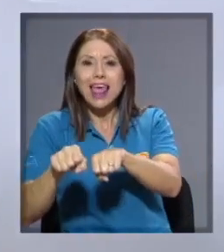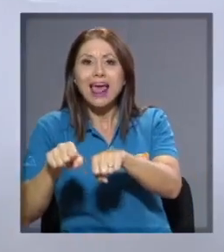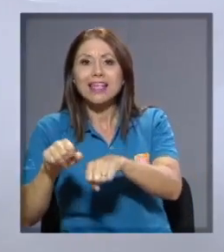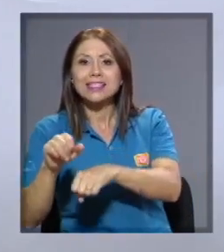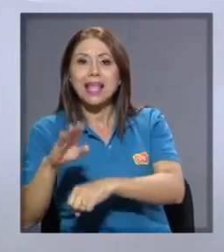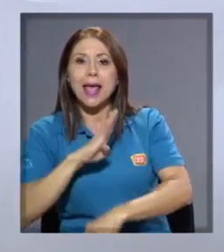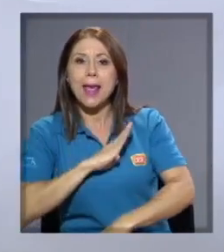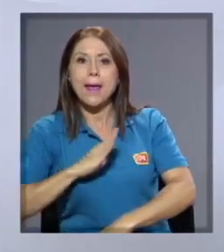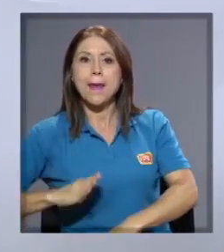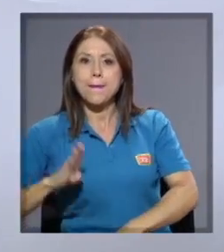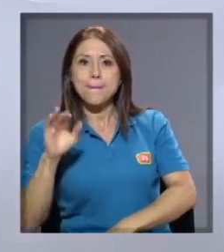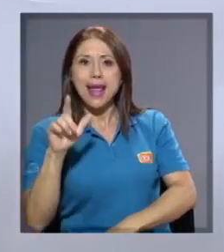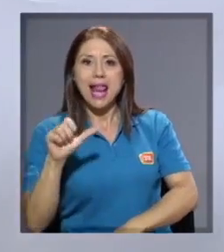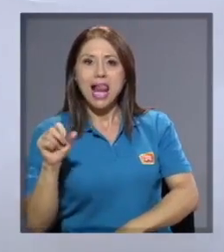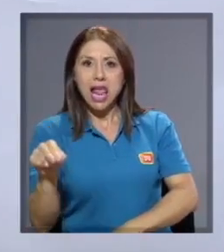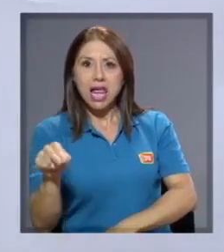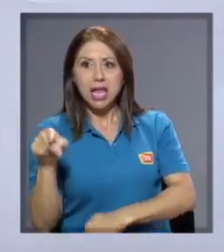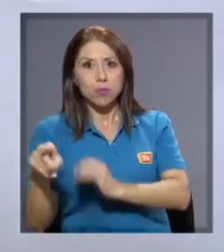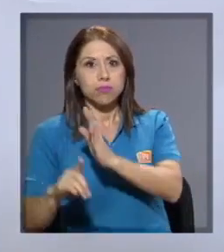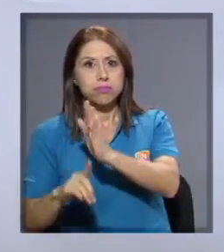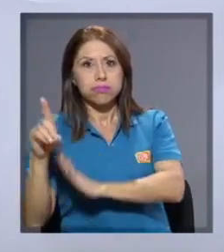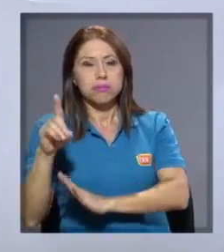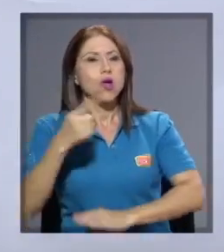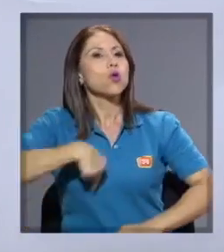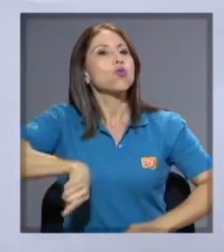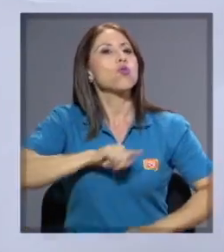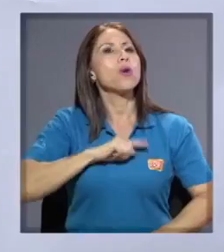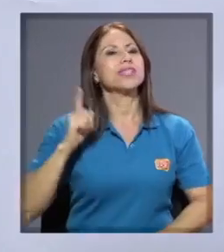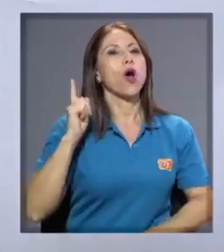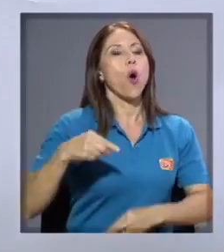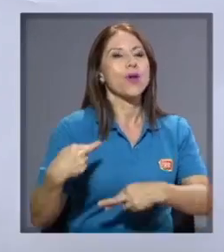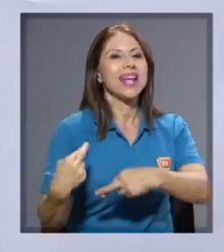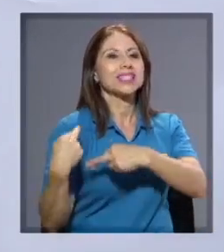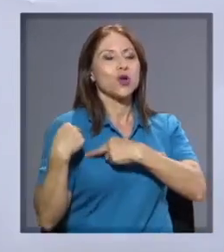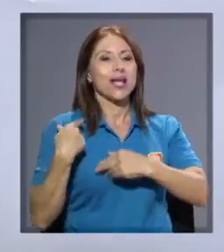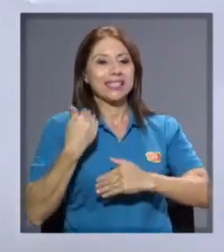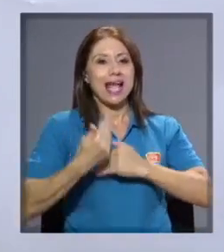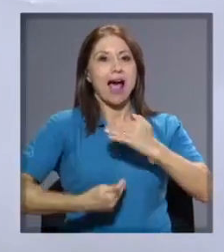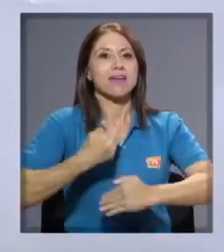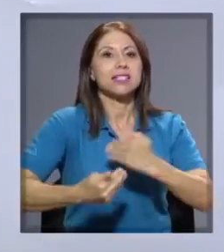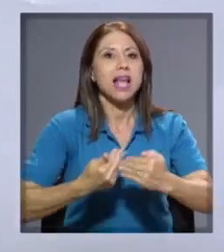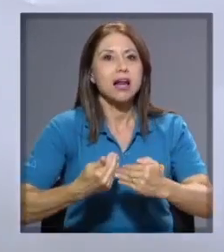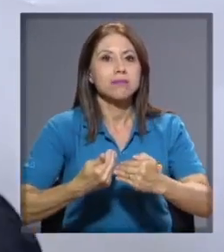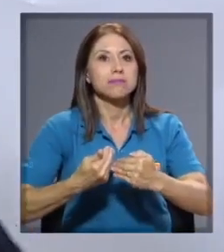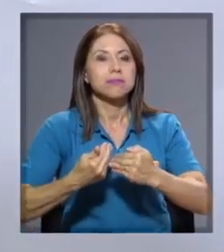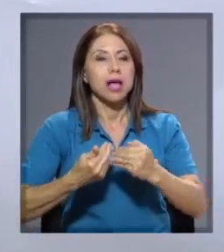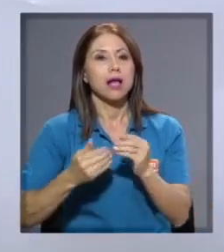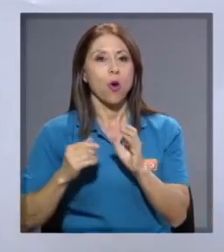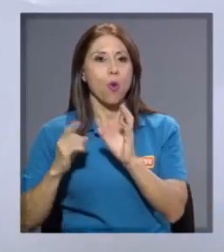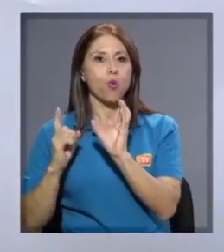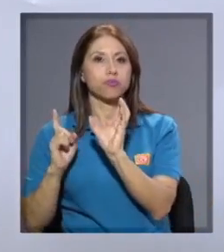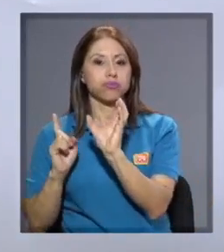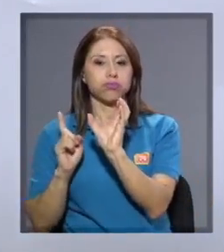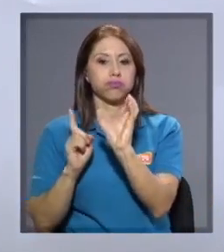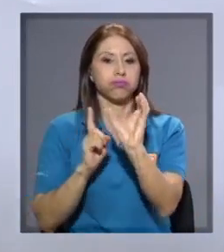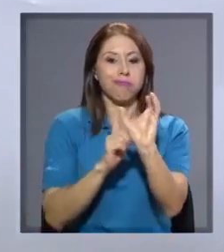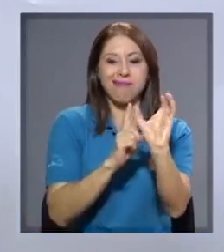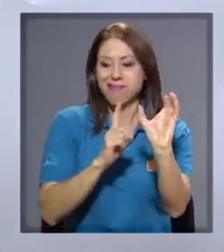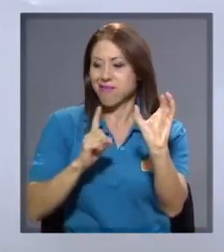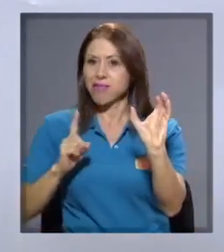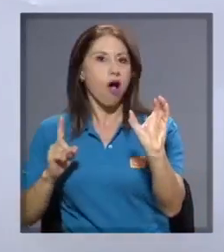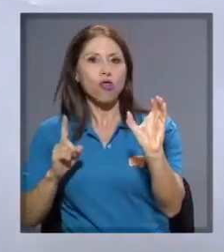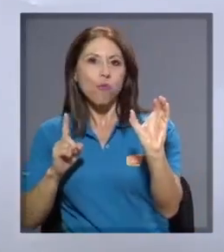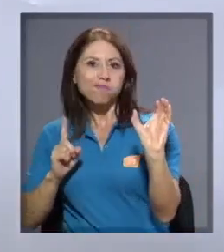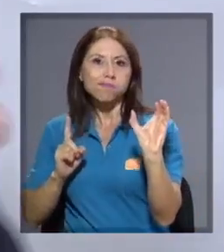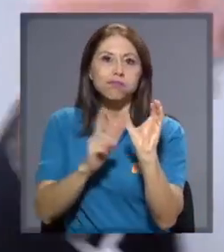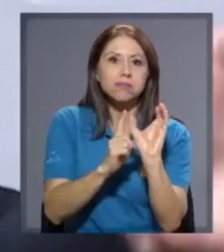desarrollo nuestra obligación es avanzar sin dejar a nadie atrás y tenemos que equilibrar las capacidades para